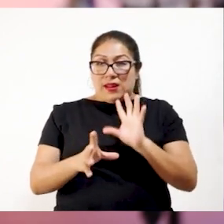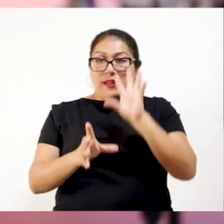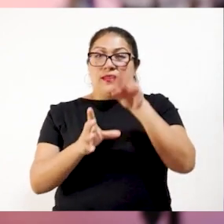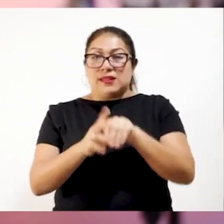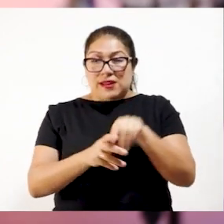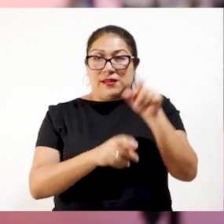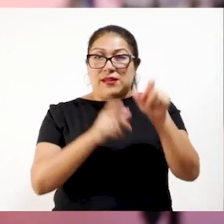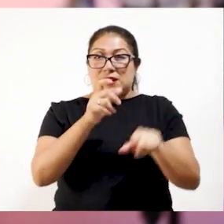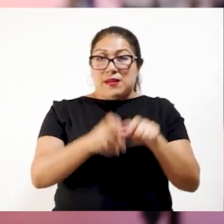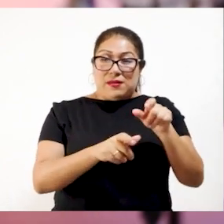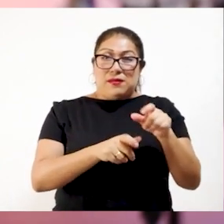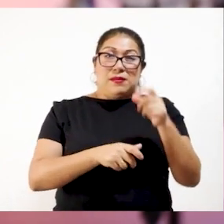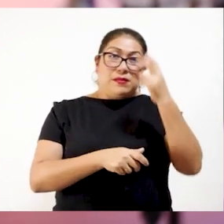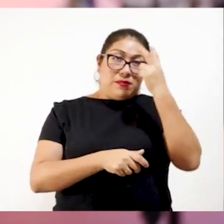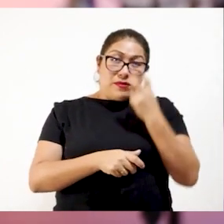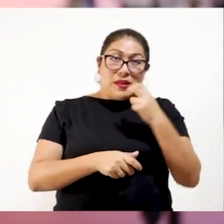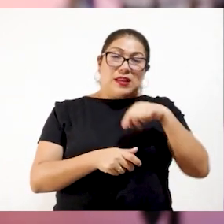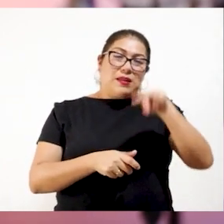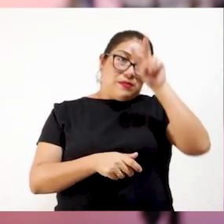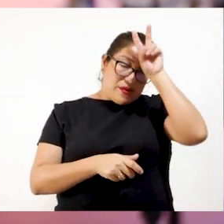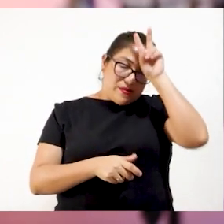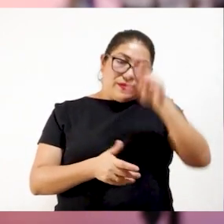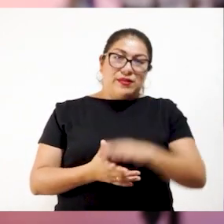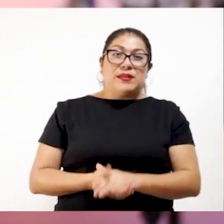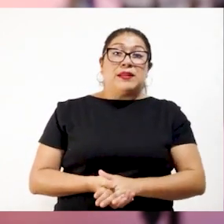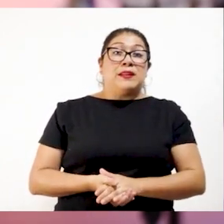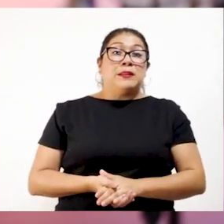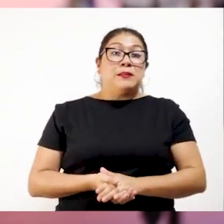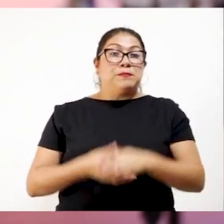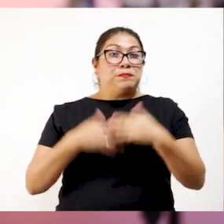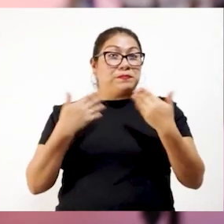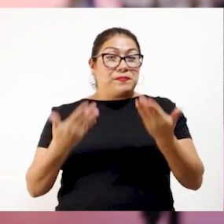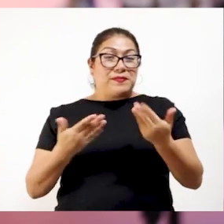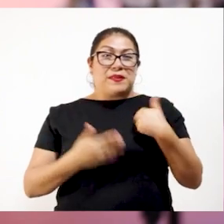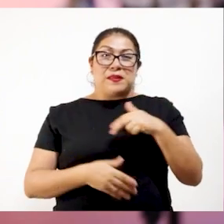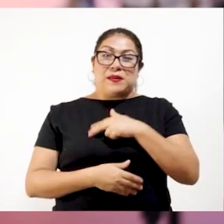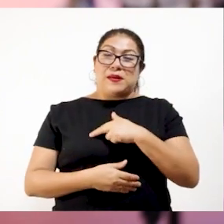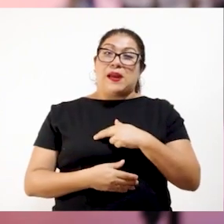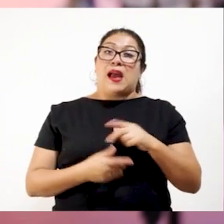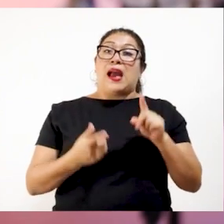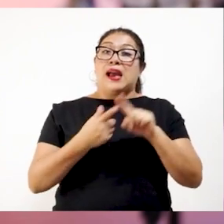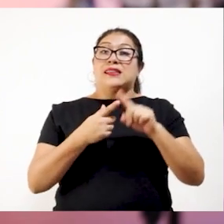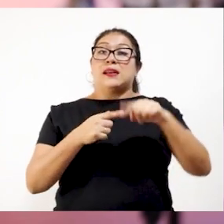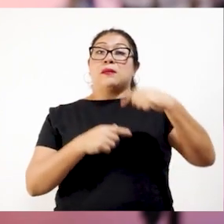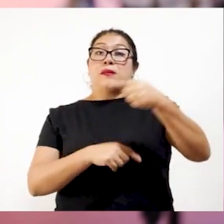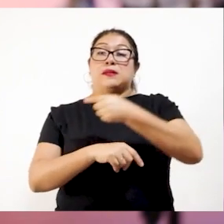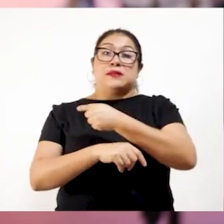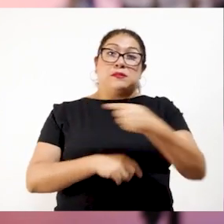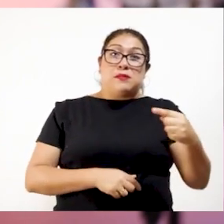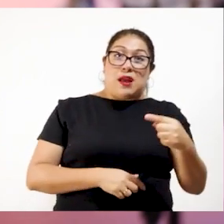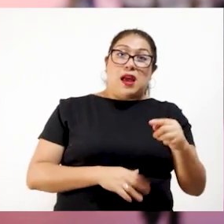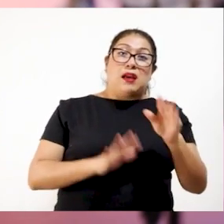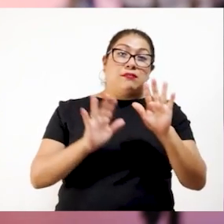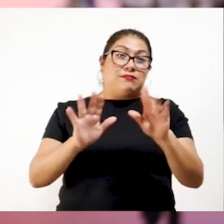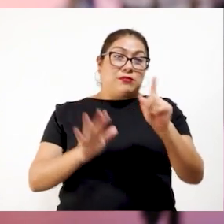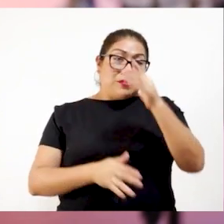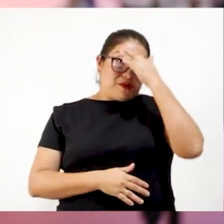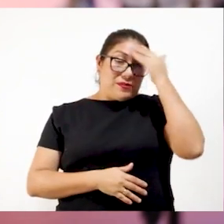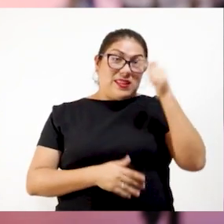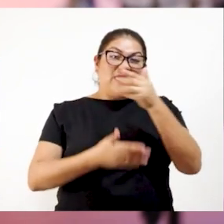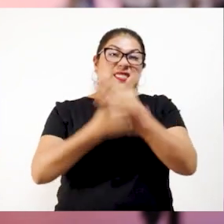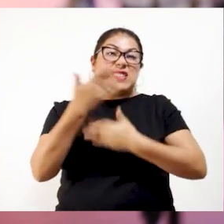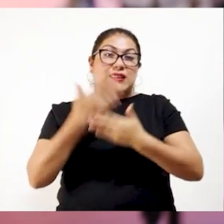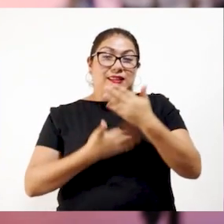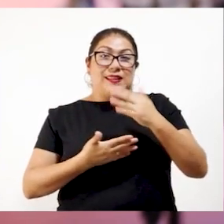integración de las personas con discapacidad en el Perú. Con nosotros será hasta la próxima semana, sin dejar